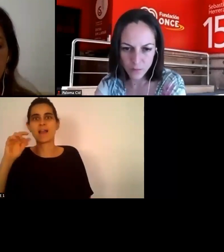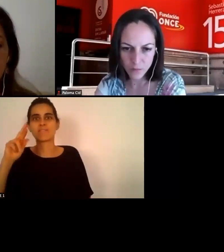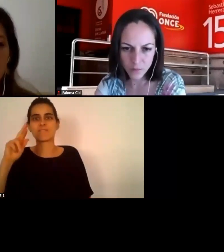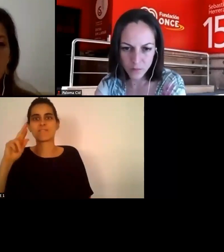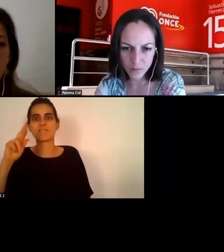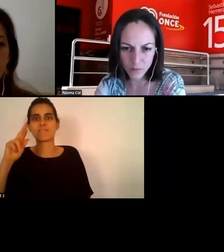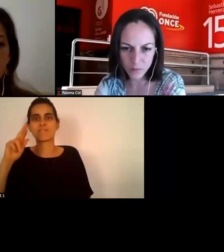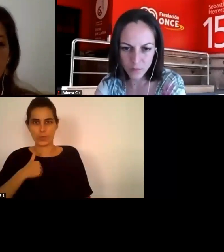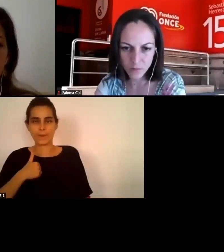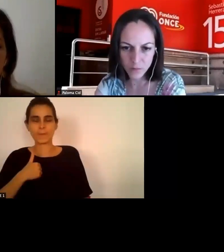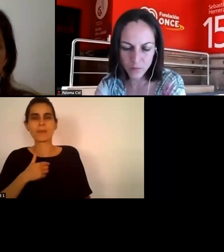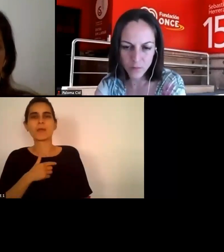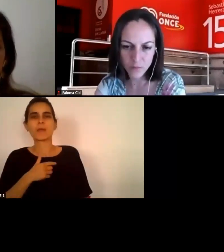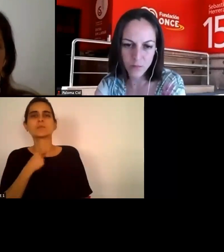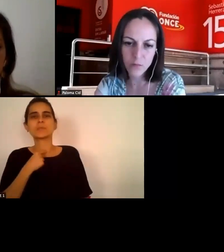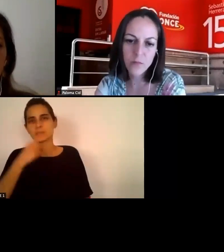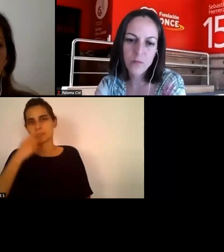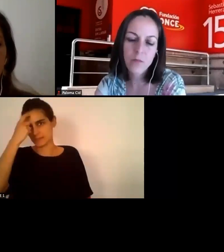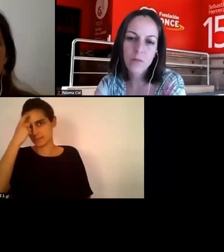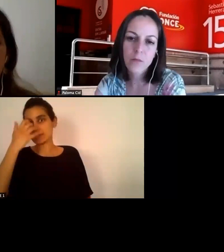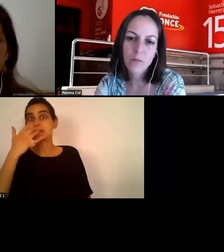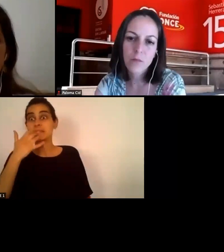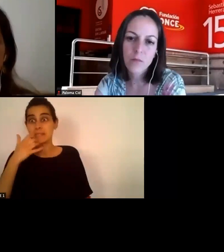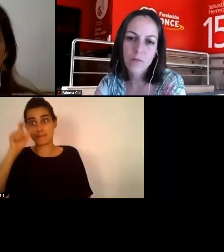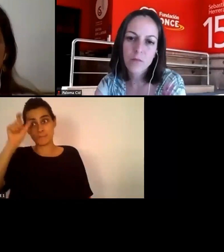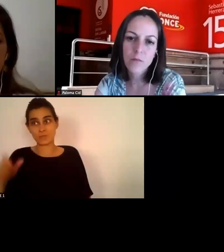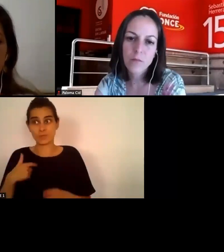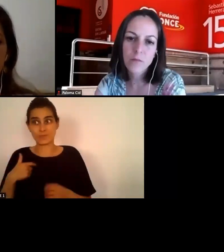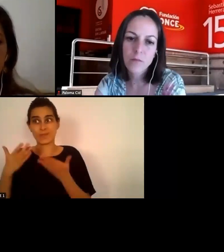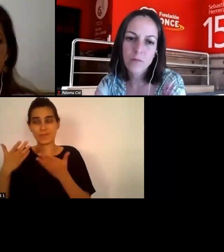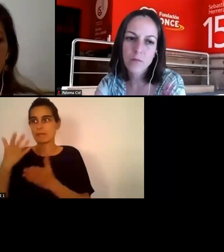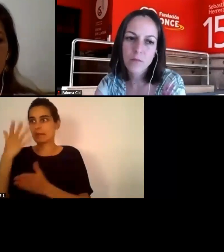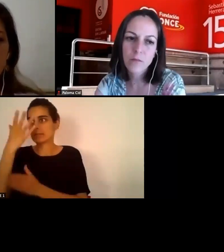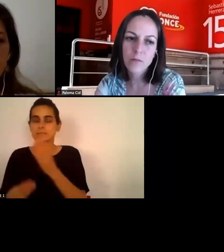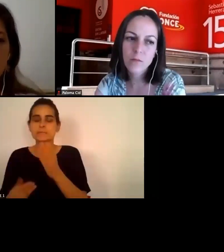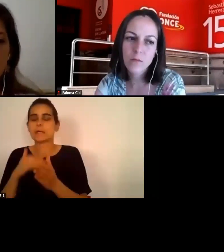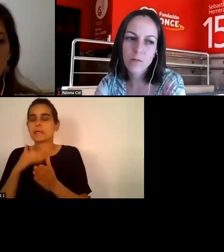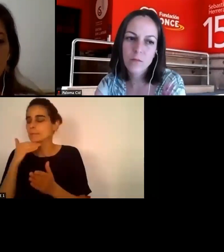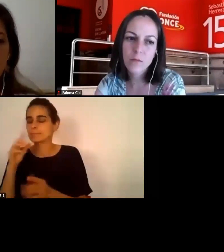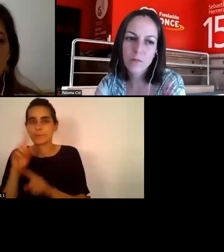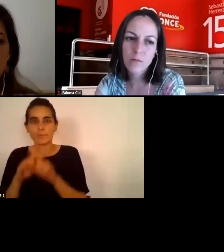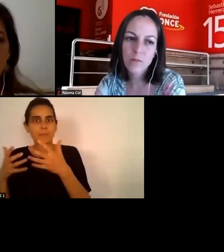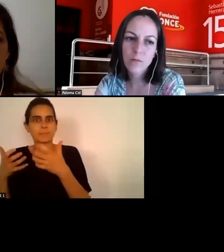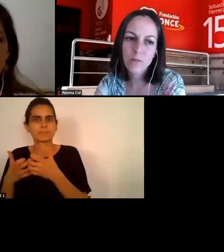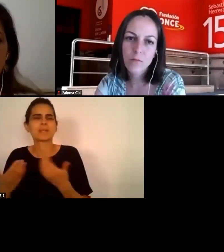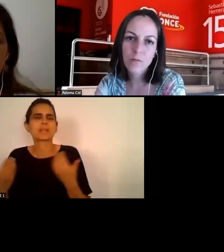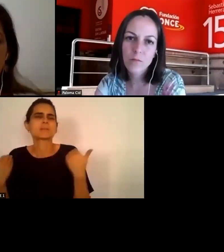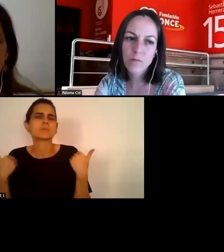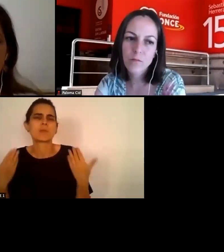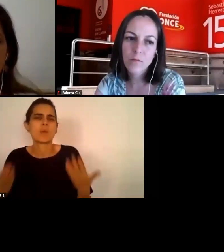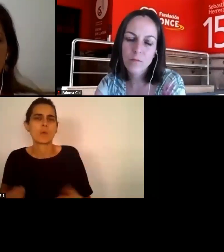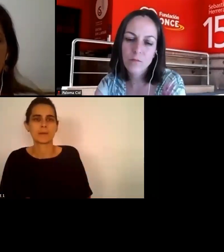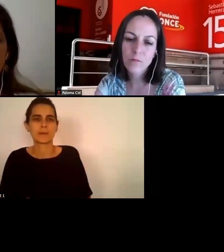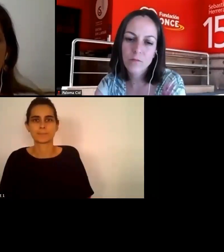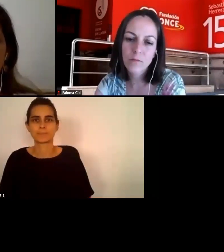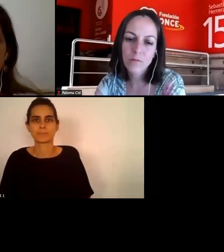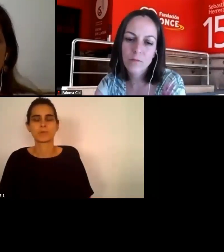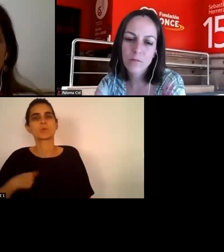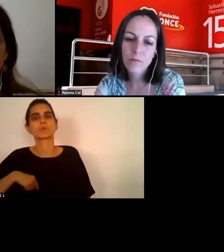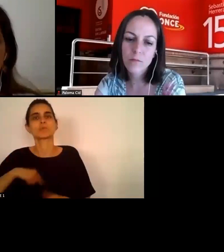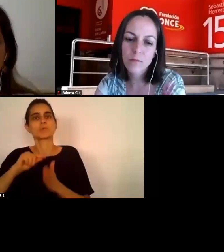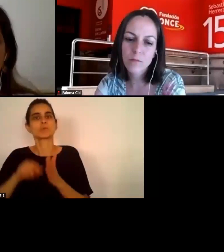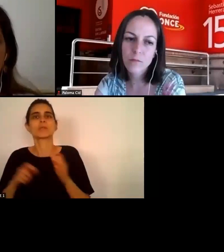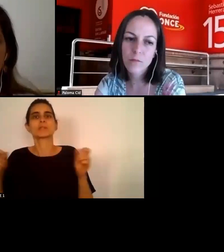el voluntario en caso de posible accidente con la persona que está ayudando. Bueno, nosotros tenemos suscrita una póliza de seguro